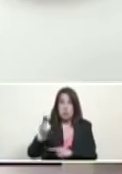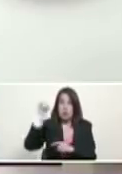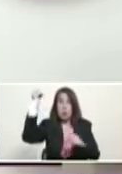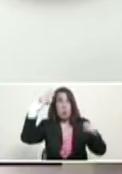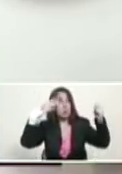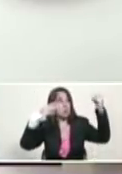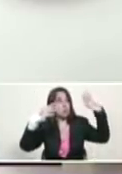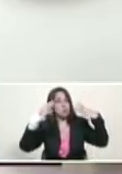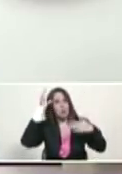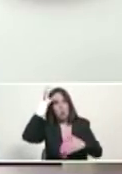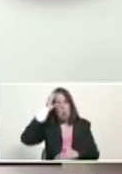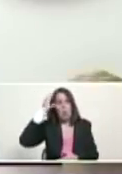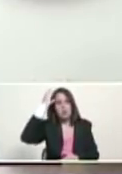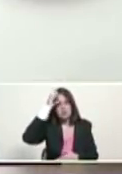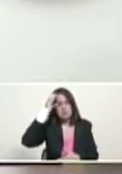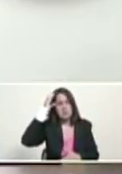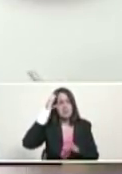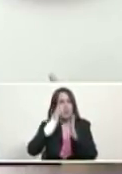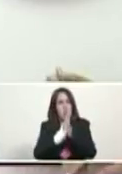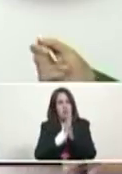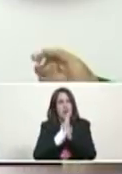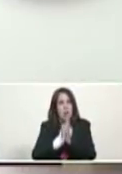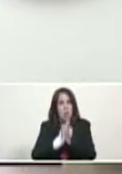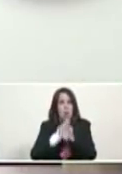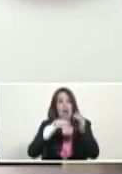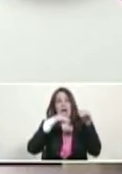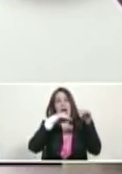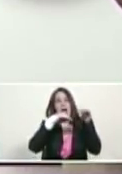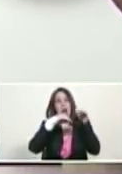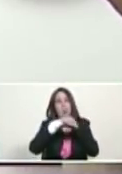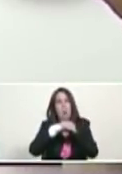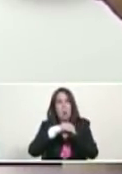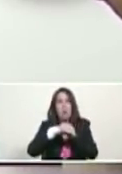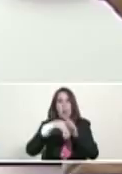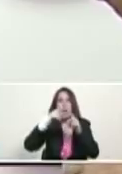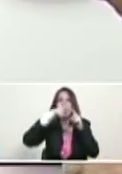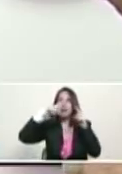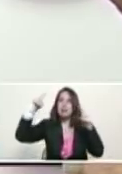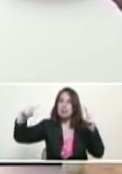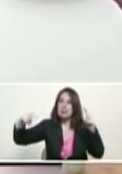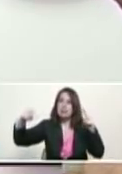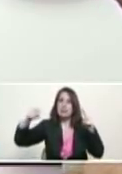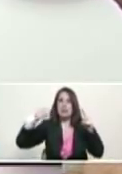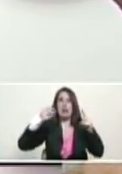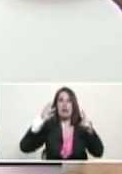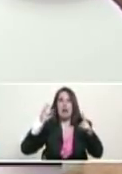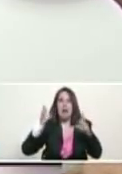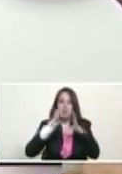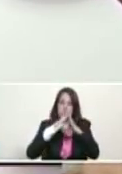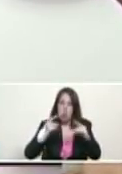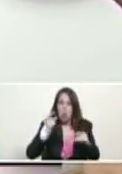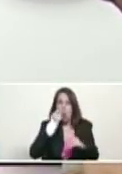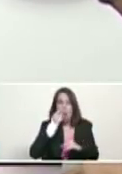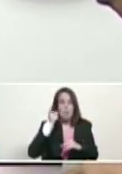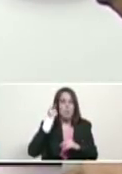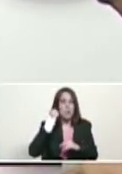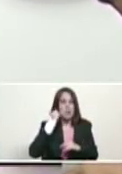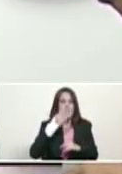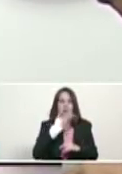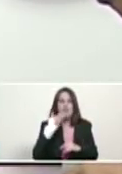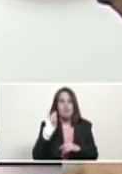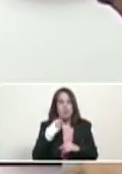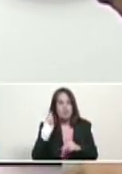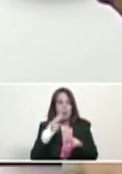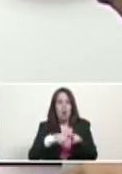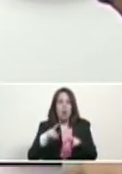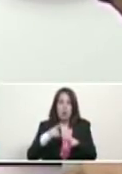la mayor conciencia de ahorro energético a todas las mujeres, a todos los hombres, a la juventud, a los niños y a